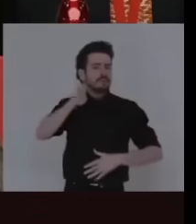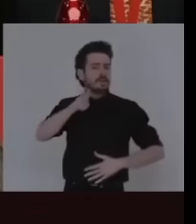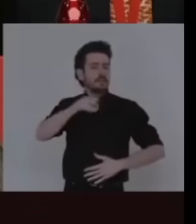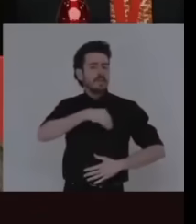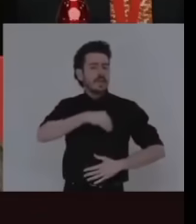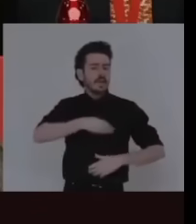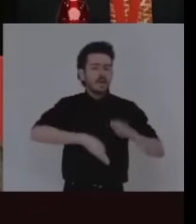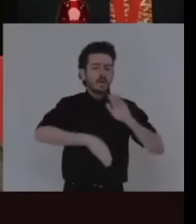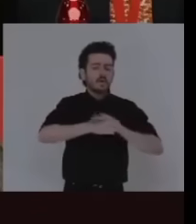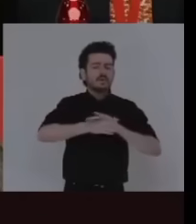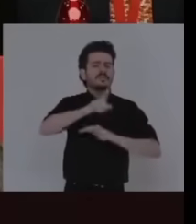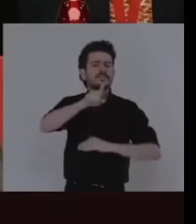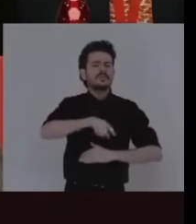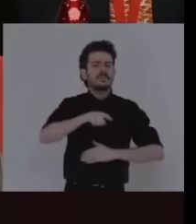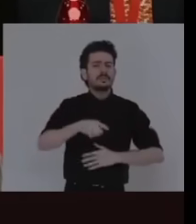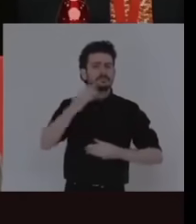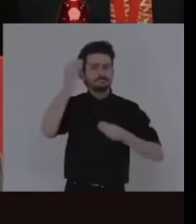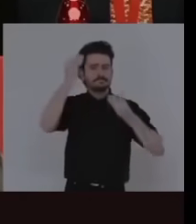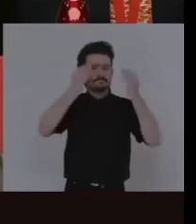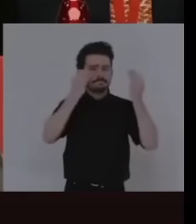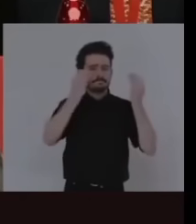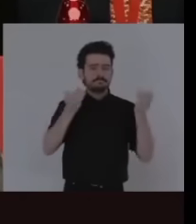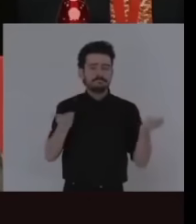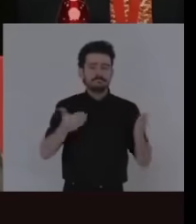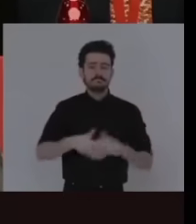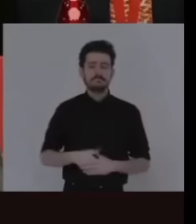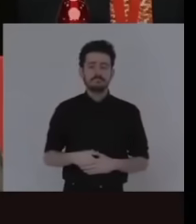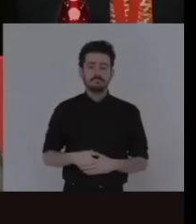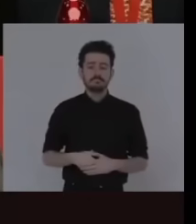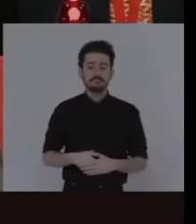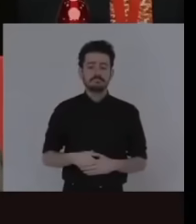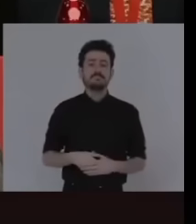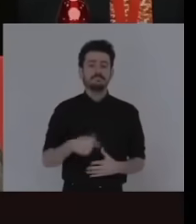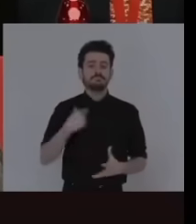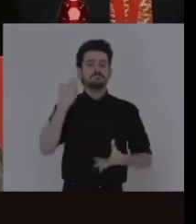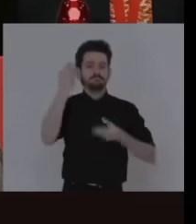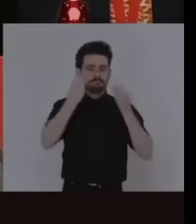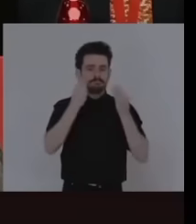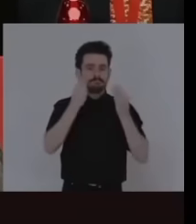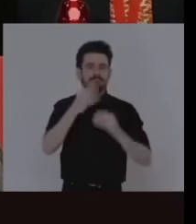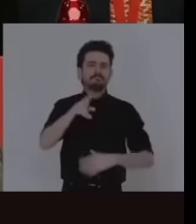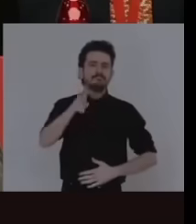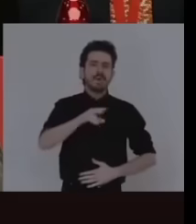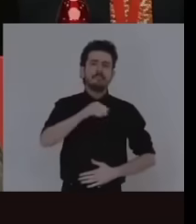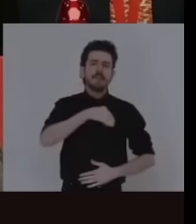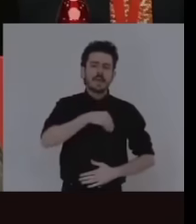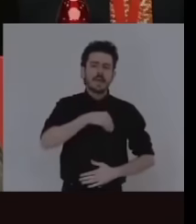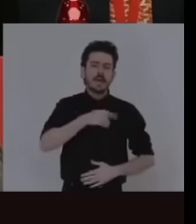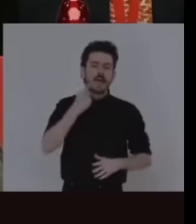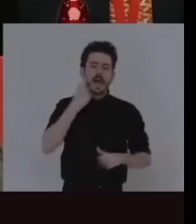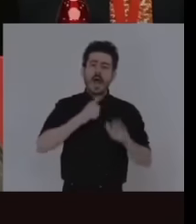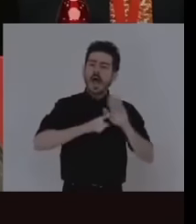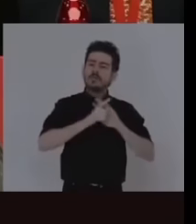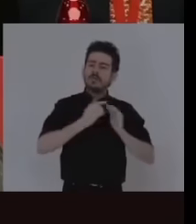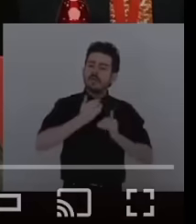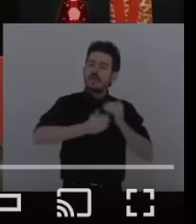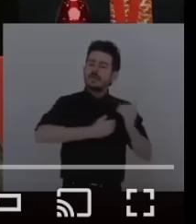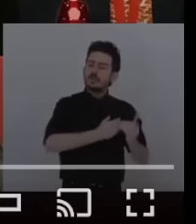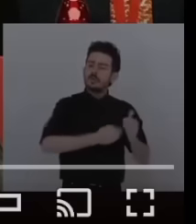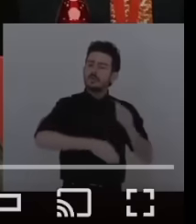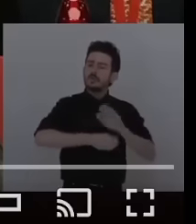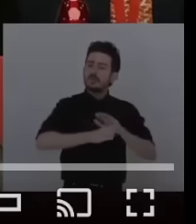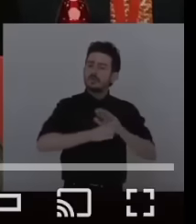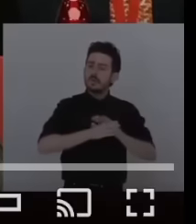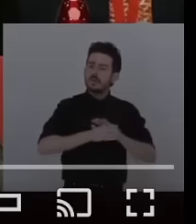seguir. Esto es lo que pensamos. ¿Merece la pena seguir avanzando para que haya